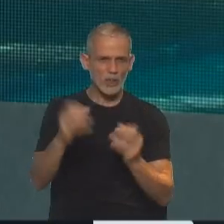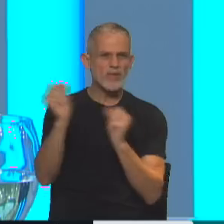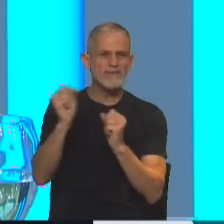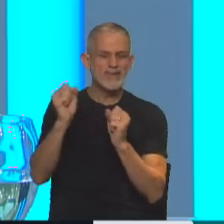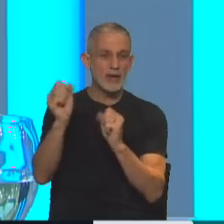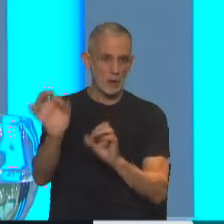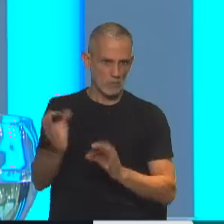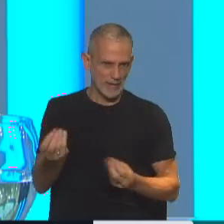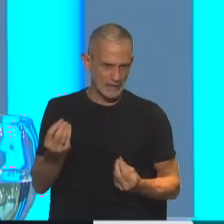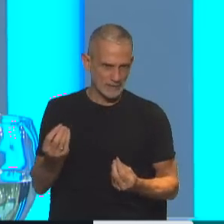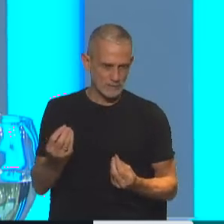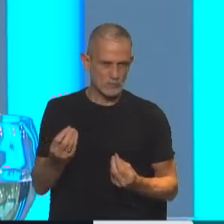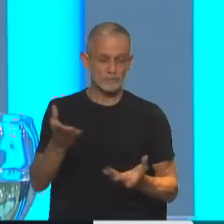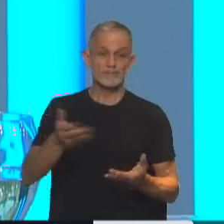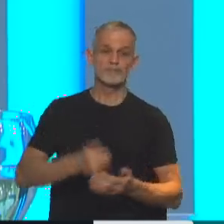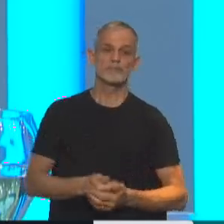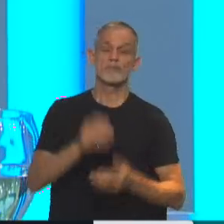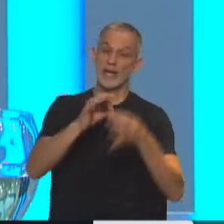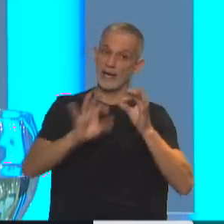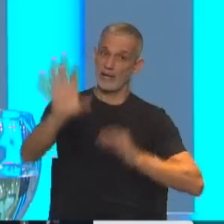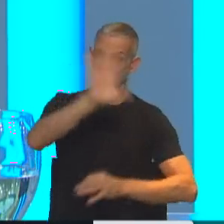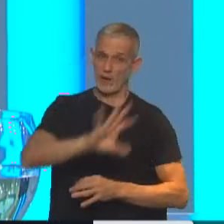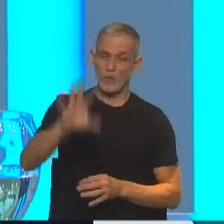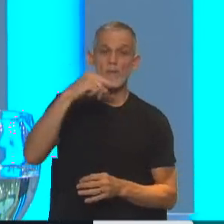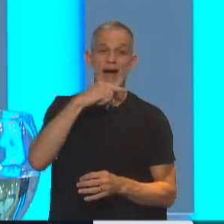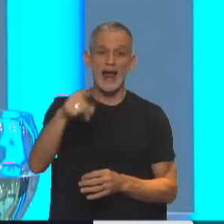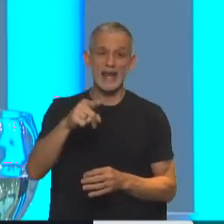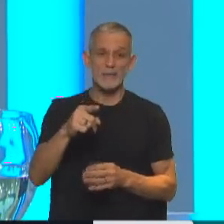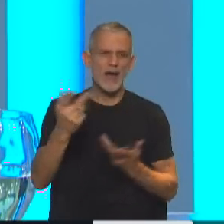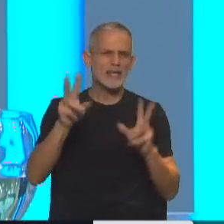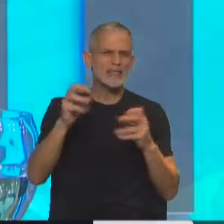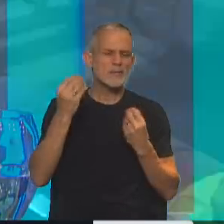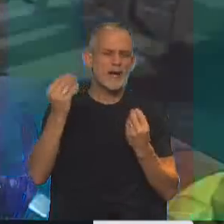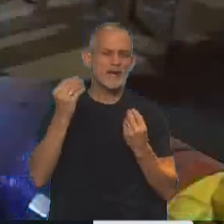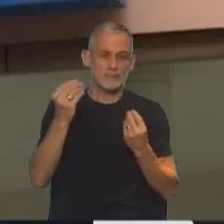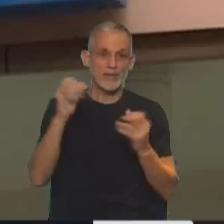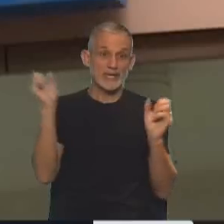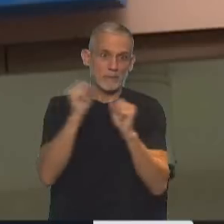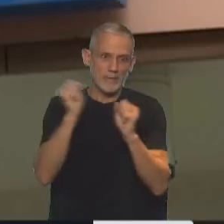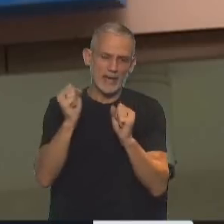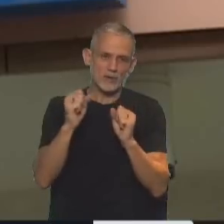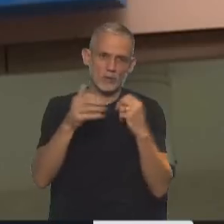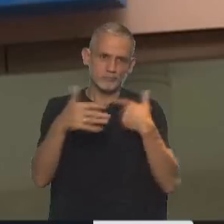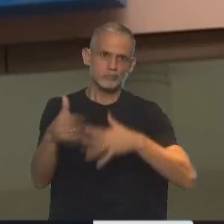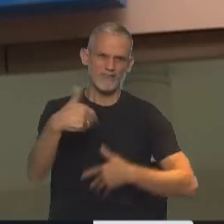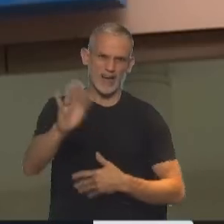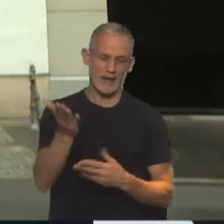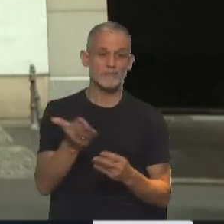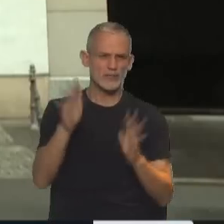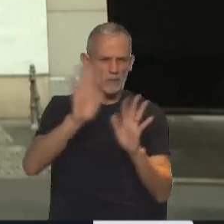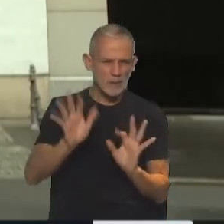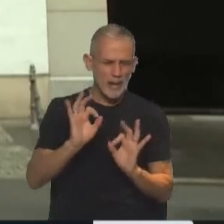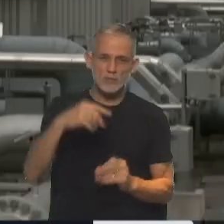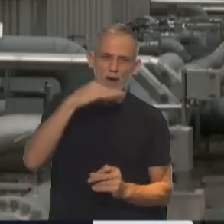claro lo que preocupa en europa y sobre todo en alemania es el tema de la llegada del invierno bueno precisamente se están preparando los